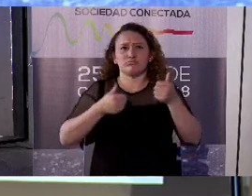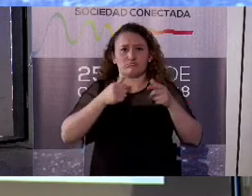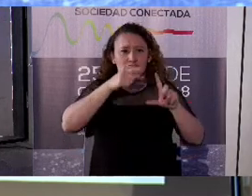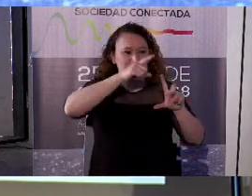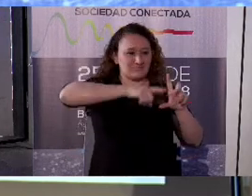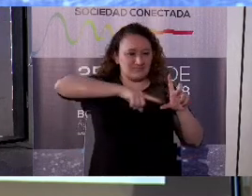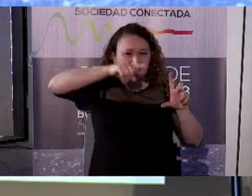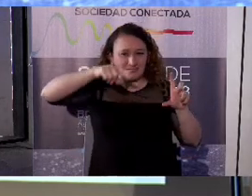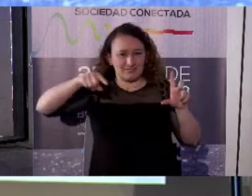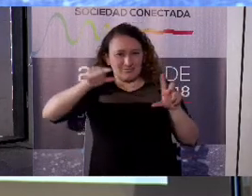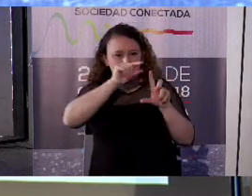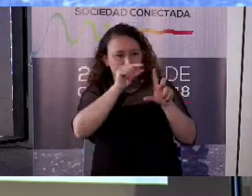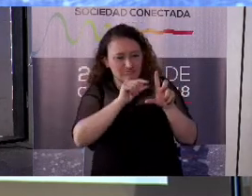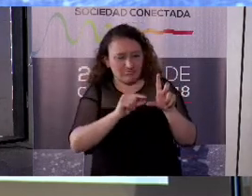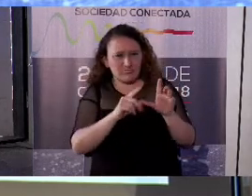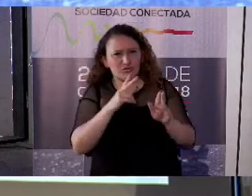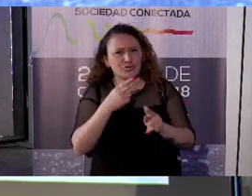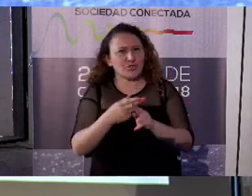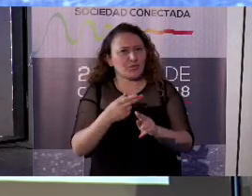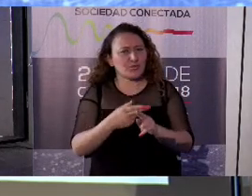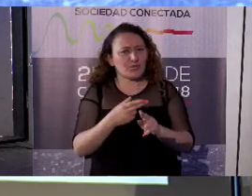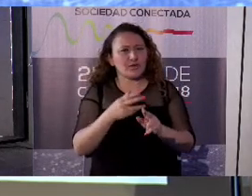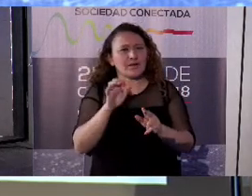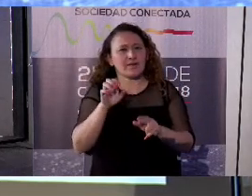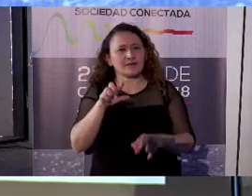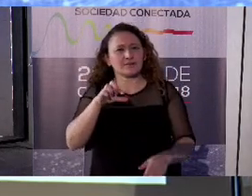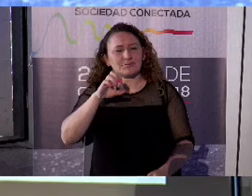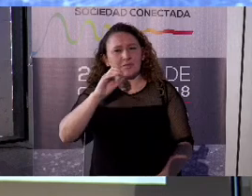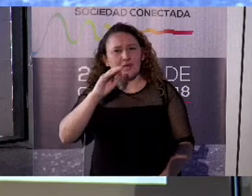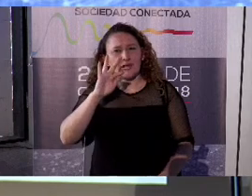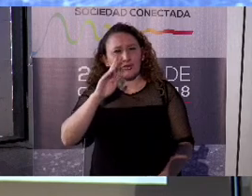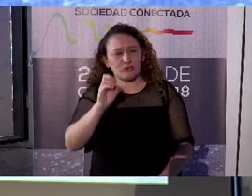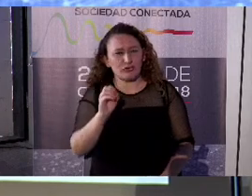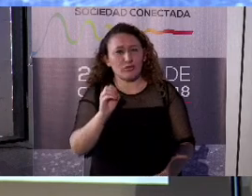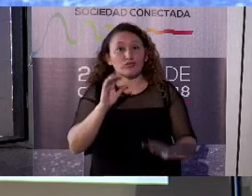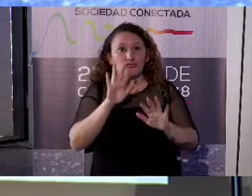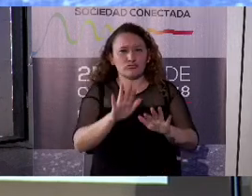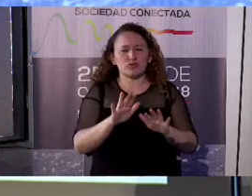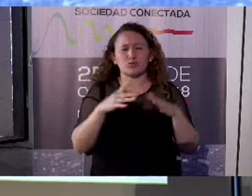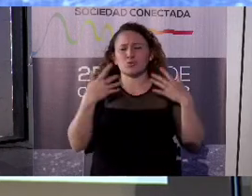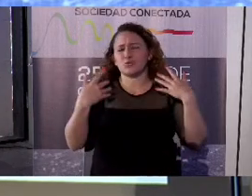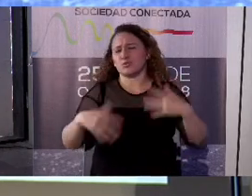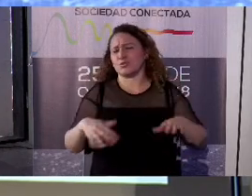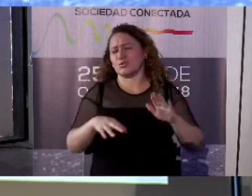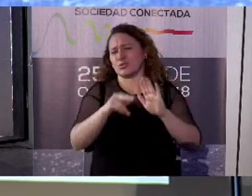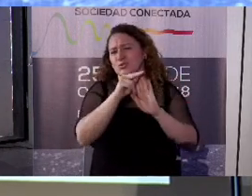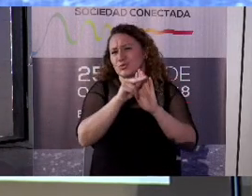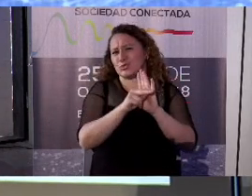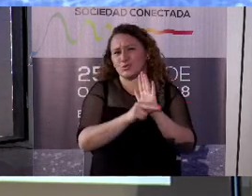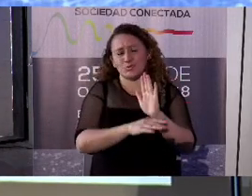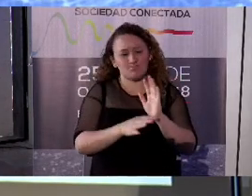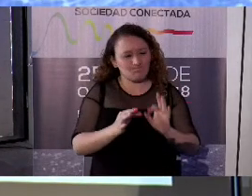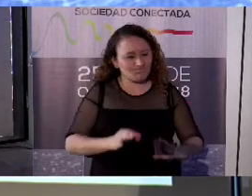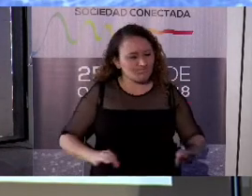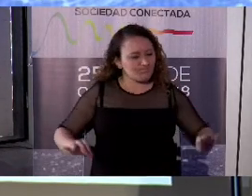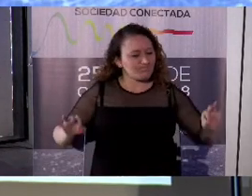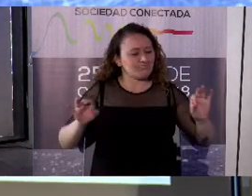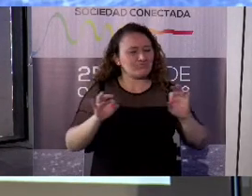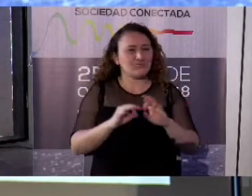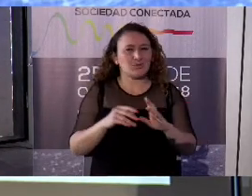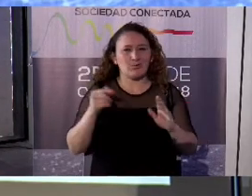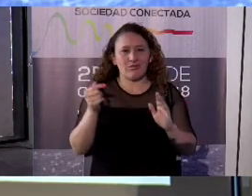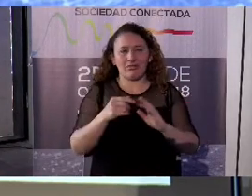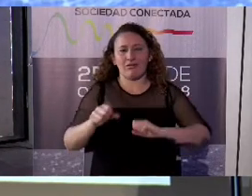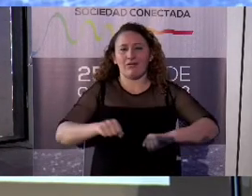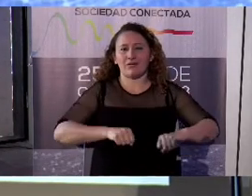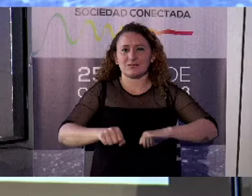en los los Marcos normativos Cómo tenemos un reto muy muy importante en el desarrollo y la gestión del espectro